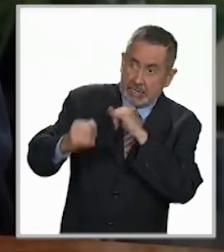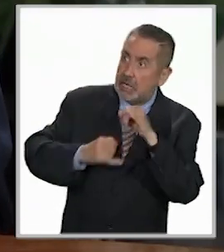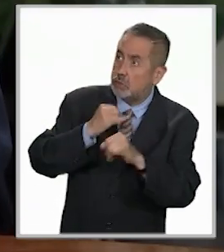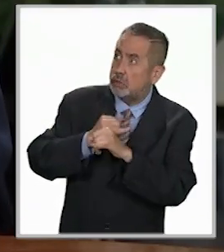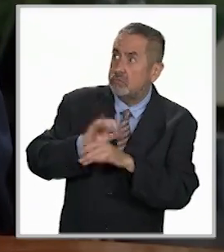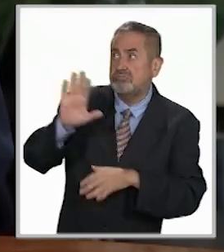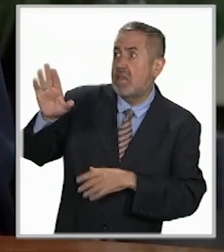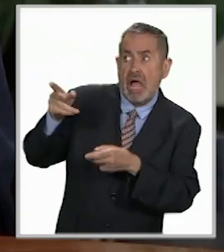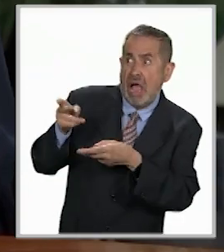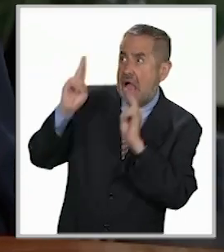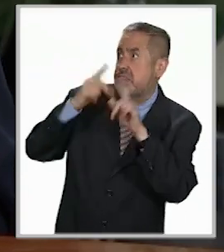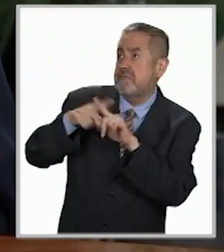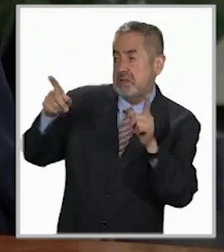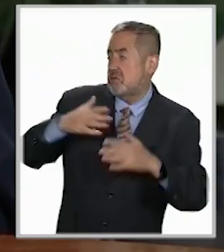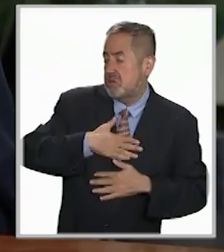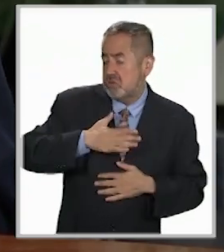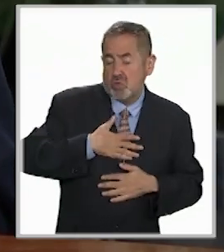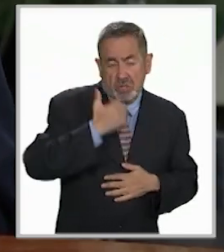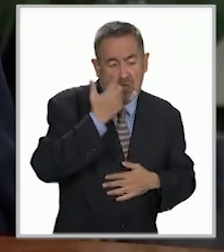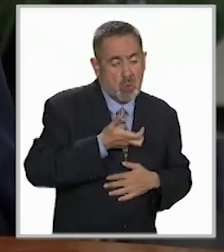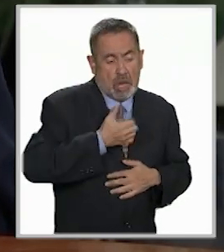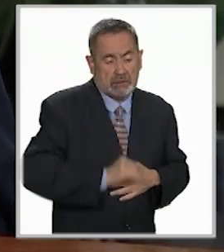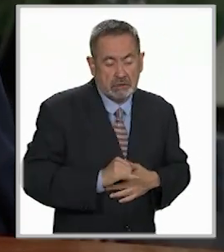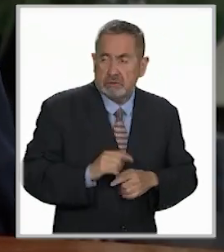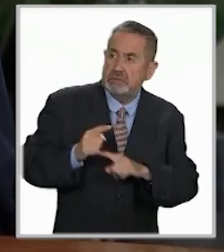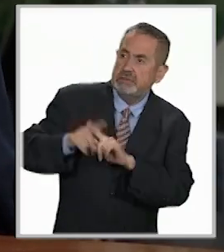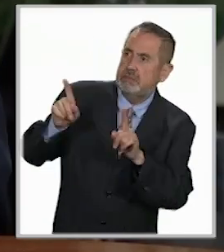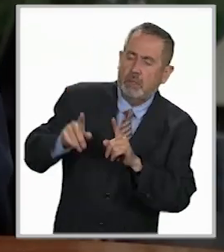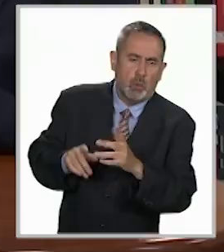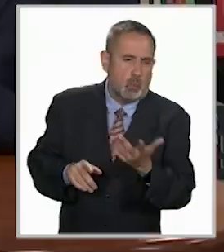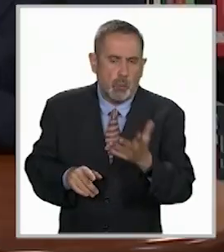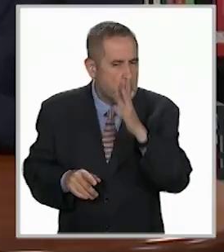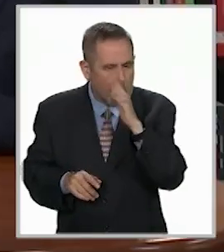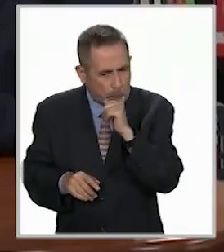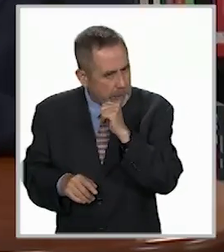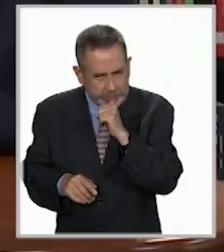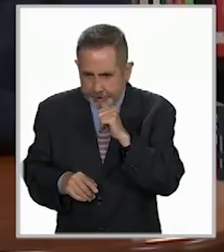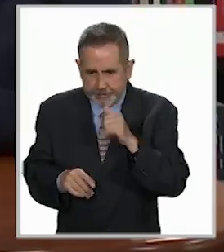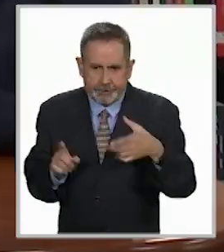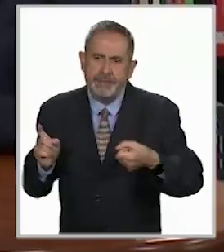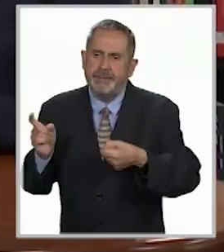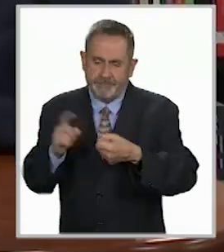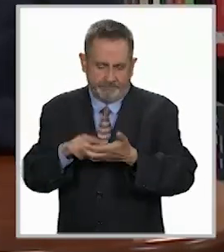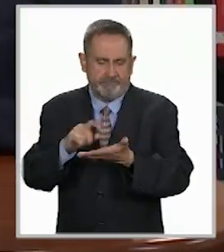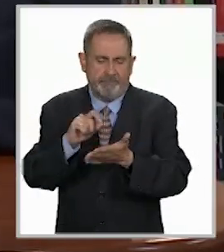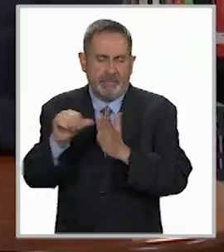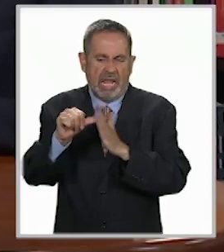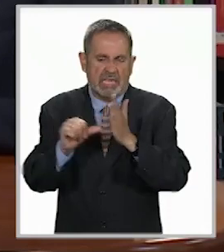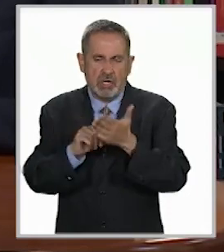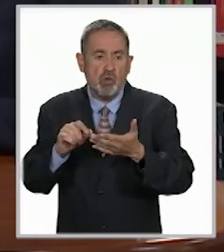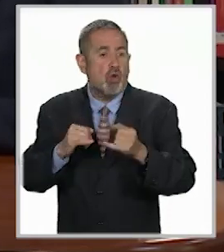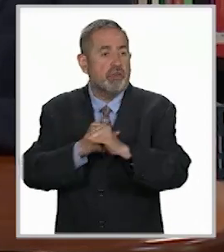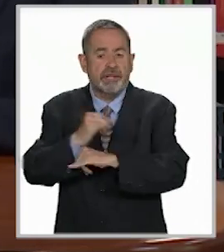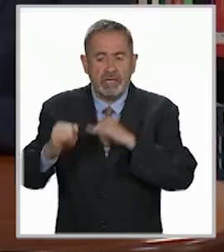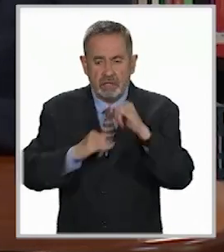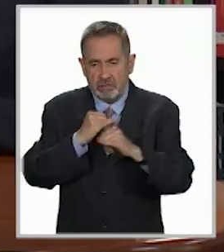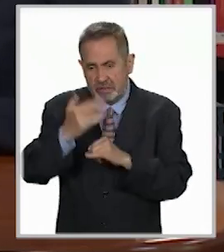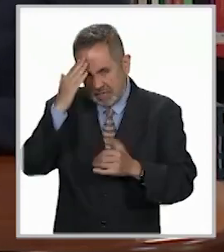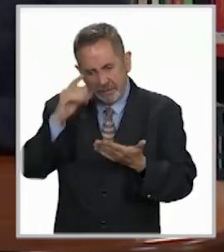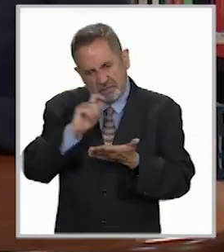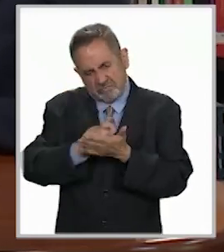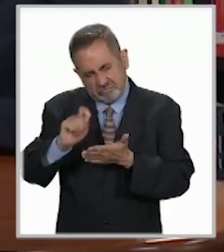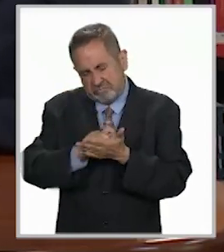normativa interna para incumplir el derecho internacional. Entonces, ese, por ejemplo, también está establecido en uno de los artículos que